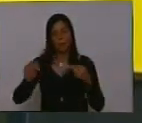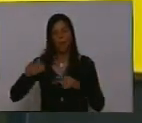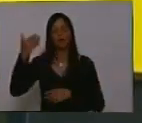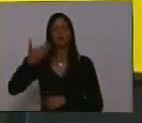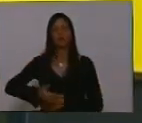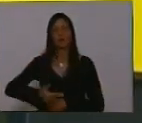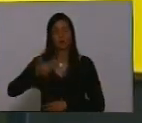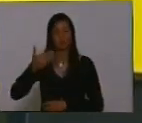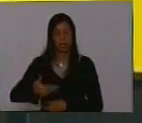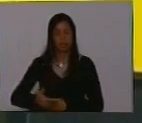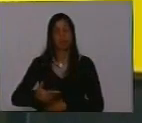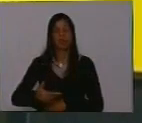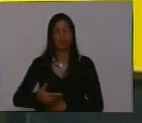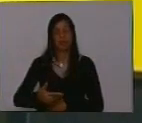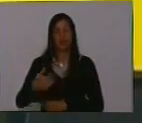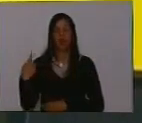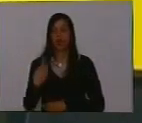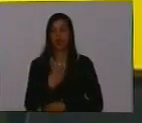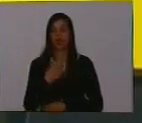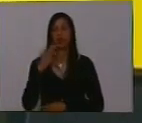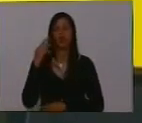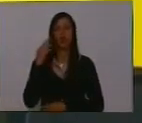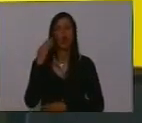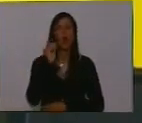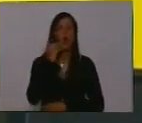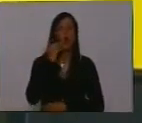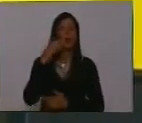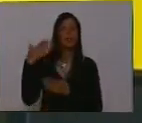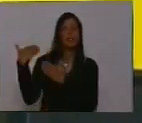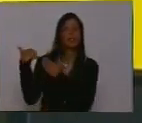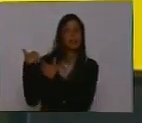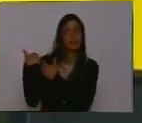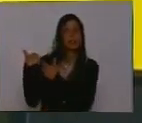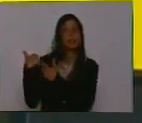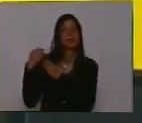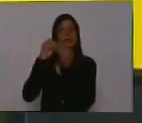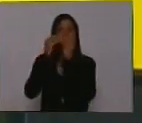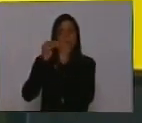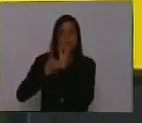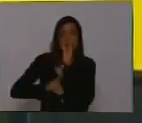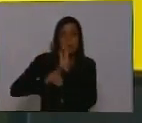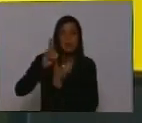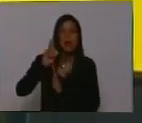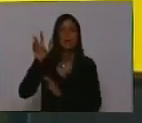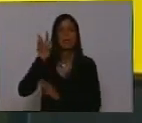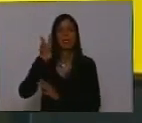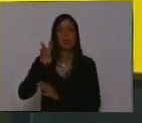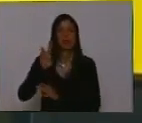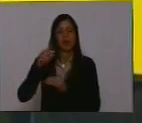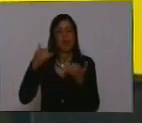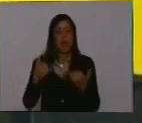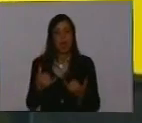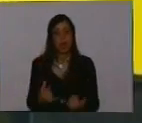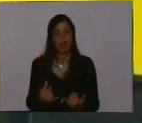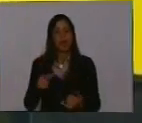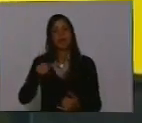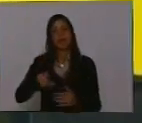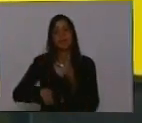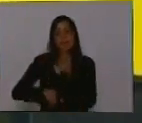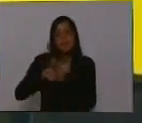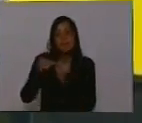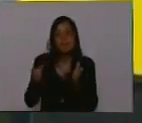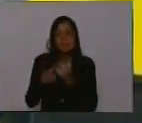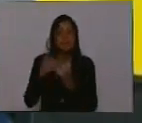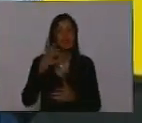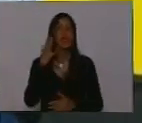quienes garantizaremos no solo el futuro, sino el presente de este país, y hoy estamos dando ejemplo de